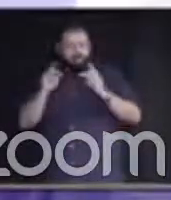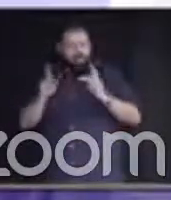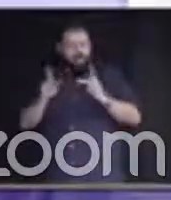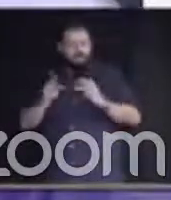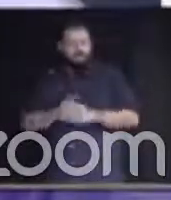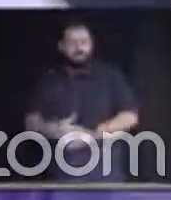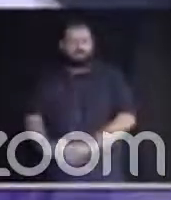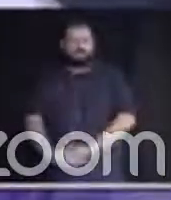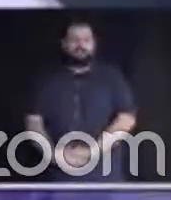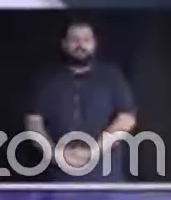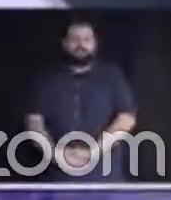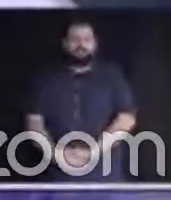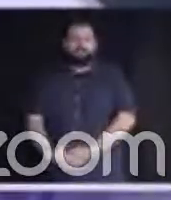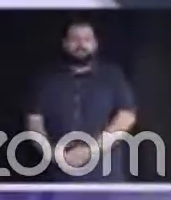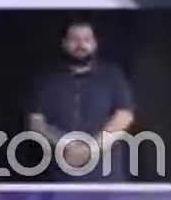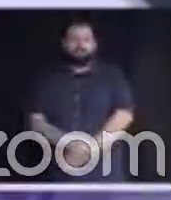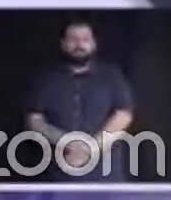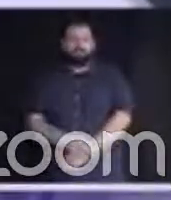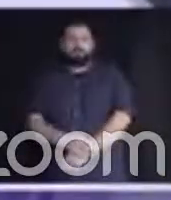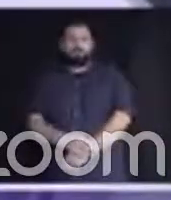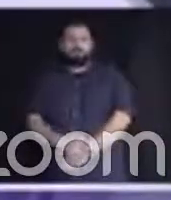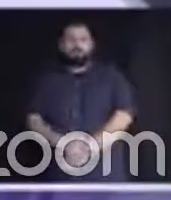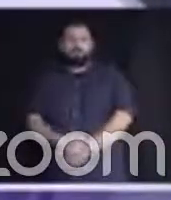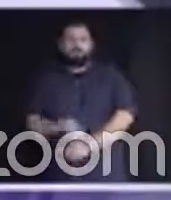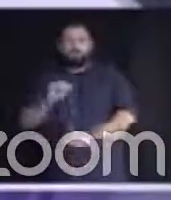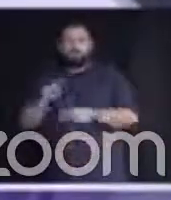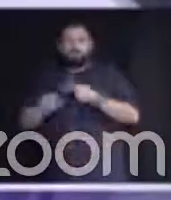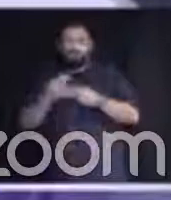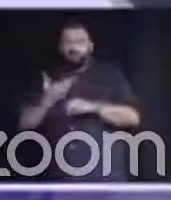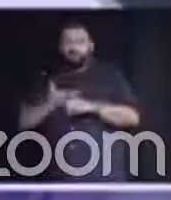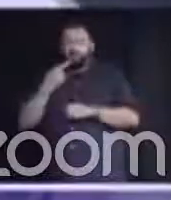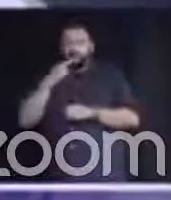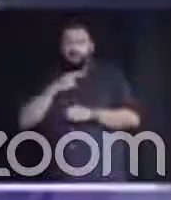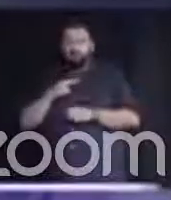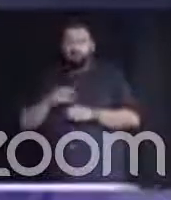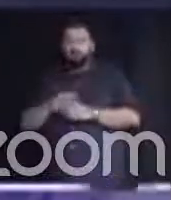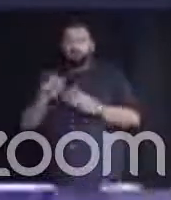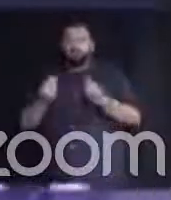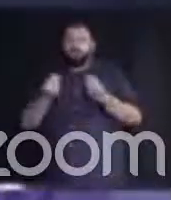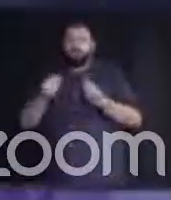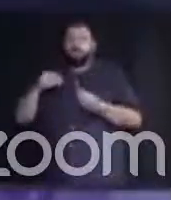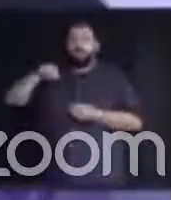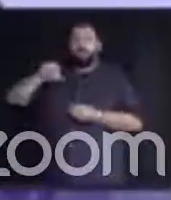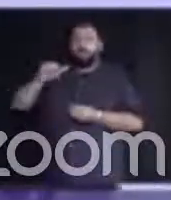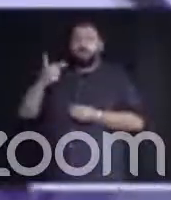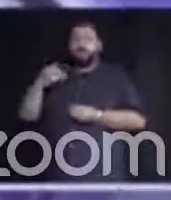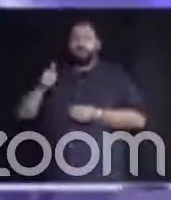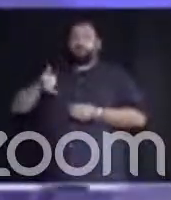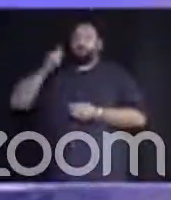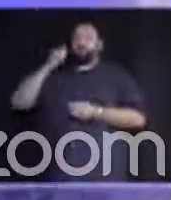¿va? Ah, mira qué rápido. Voy rápido, ¿va? Tomé mucho Magnus hoy.